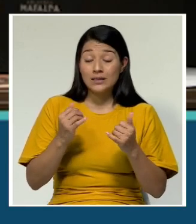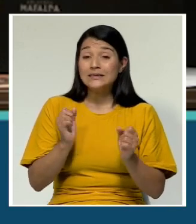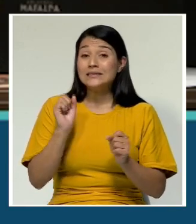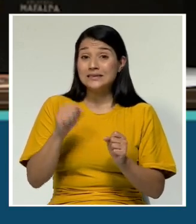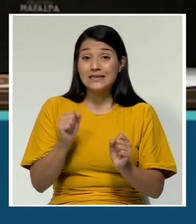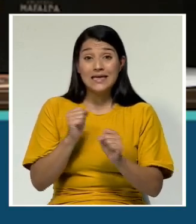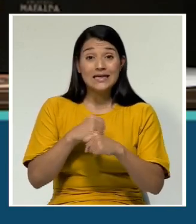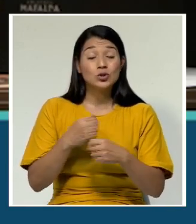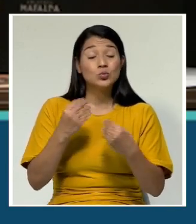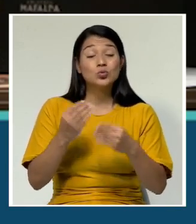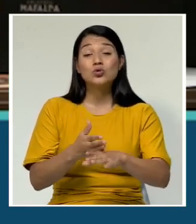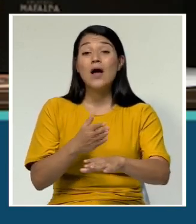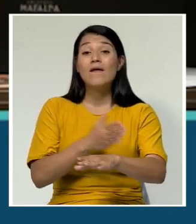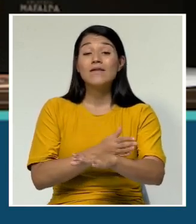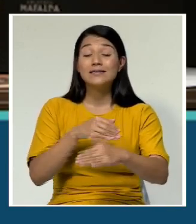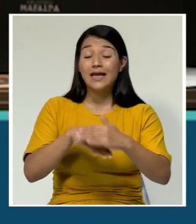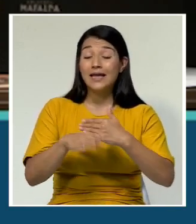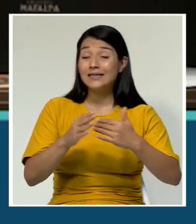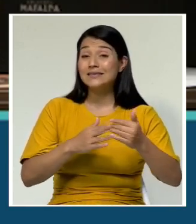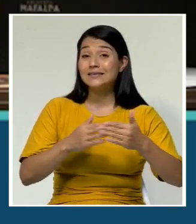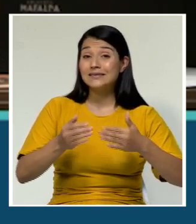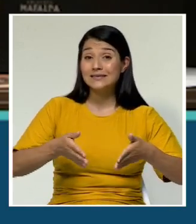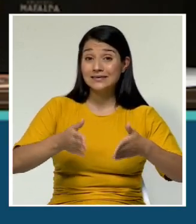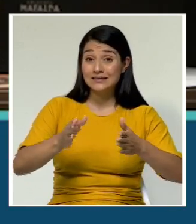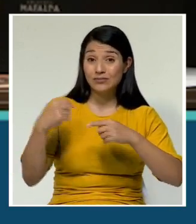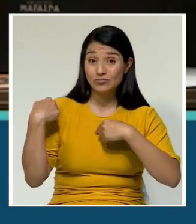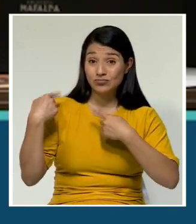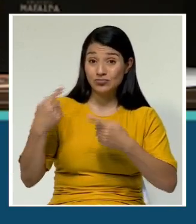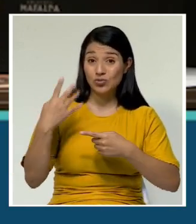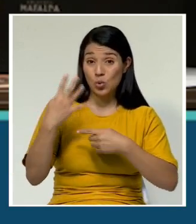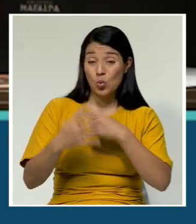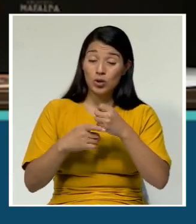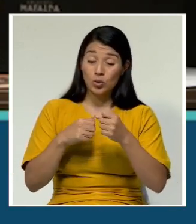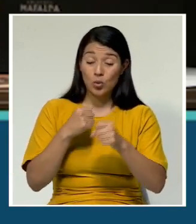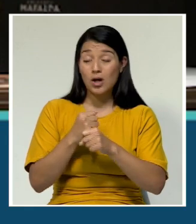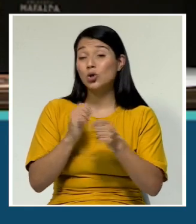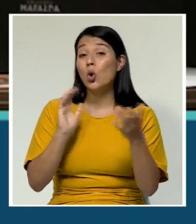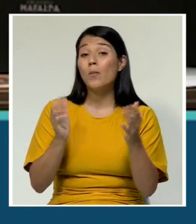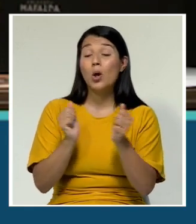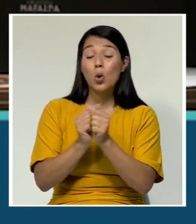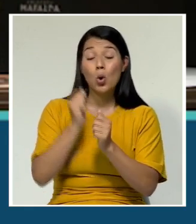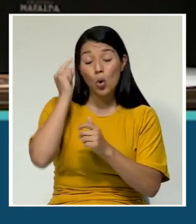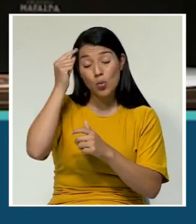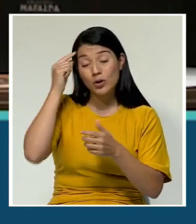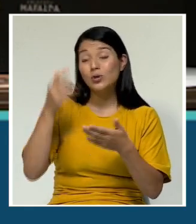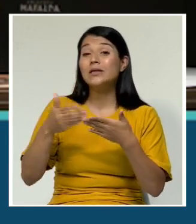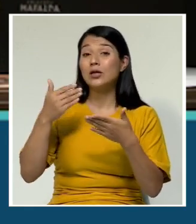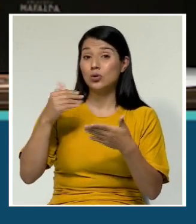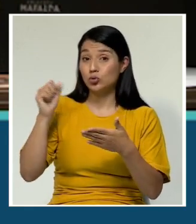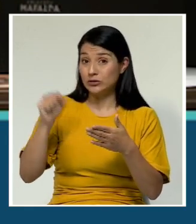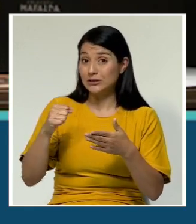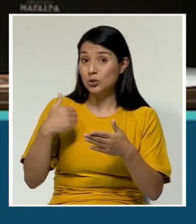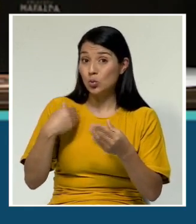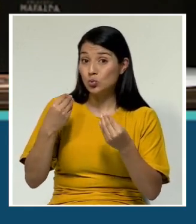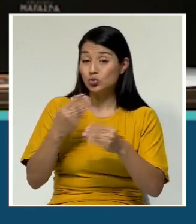Saber hace pocas horas que CONAVI le dio 5 de 6 adjudicaciones a una de las empresas que ha sido